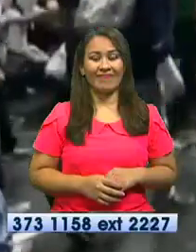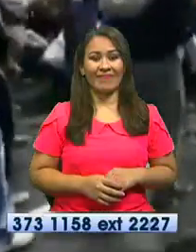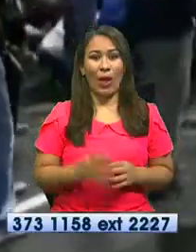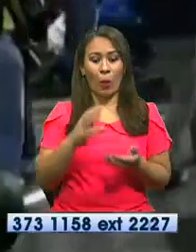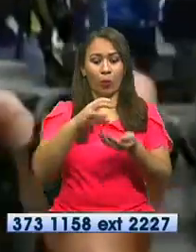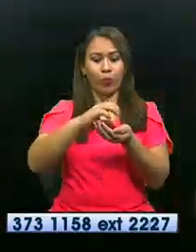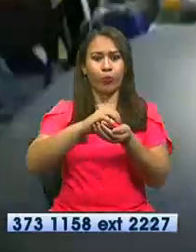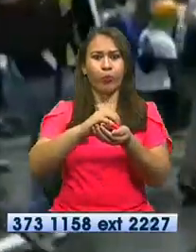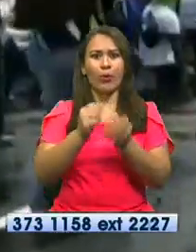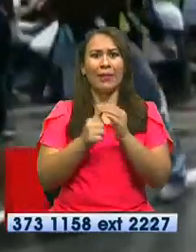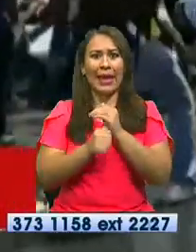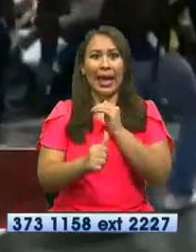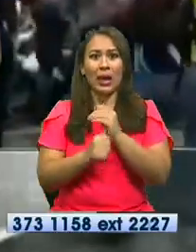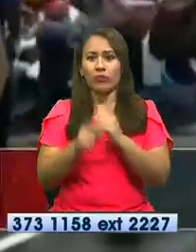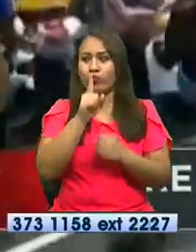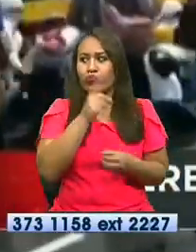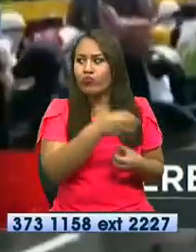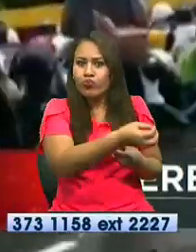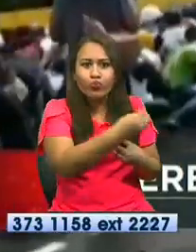Bombas de excrementos al aire.